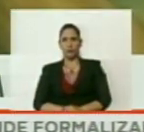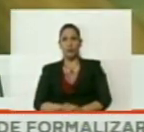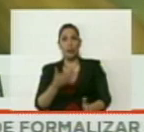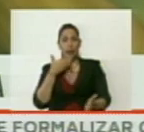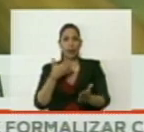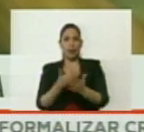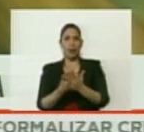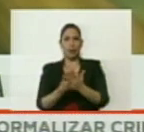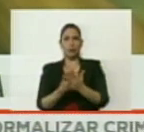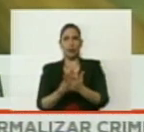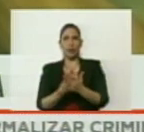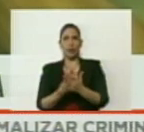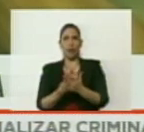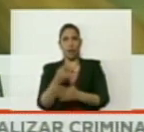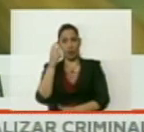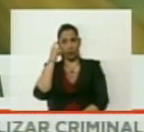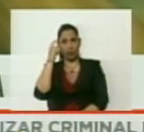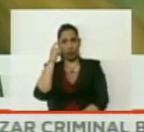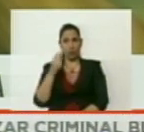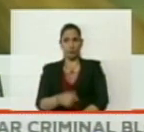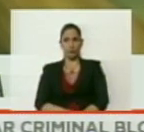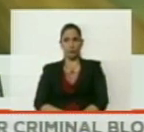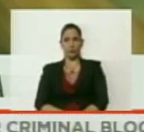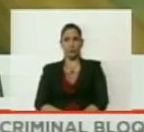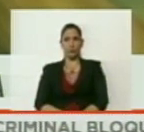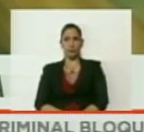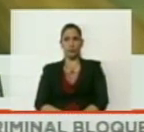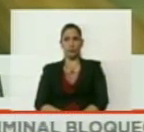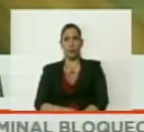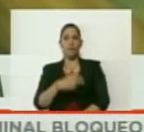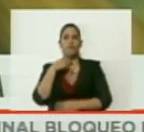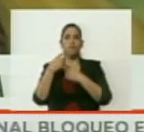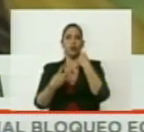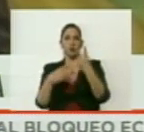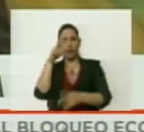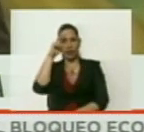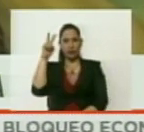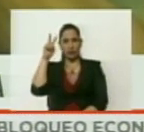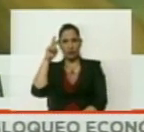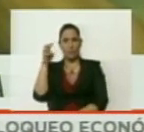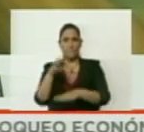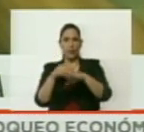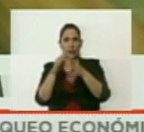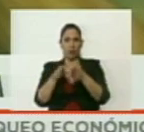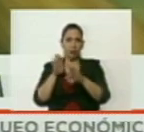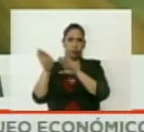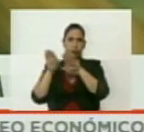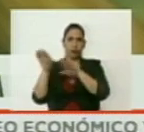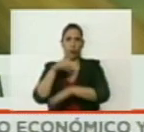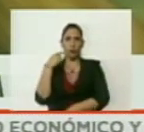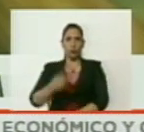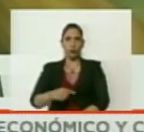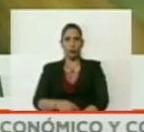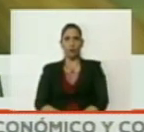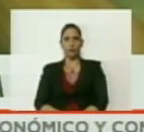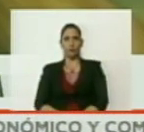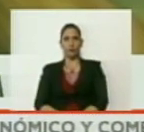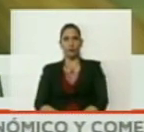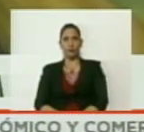gracias. En estos días la vocera de la Cancillería del Ministerio de Relaciones Exteriores de Rusia, María